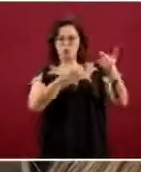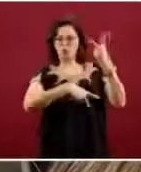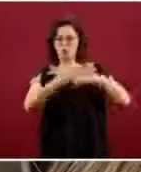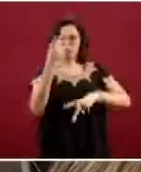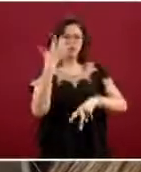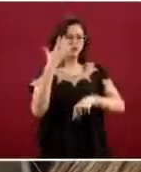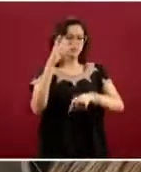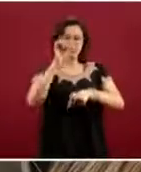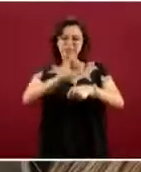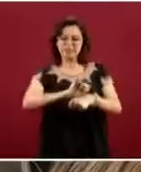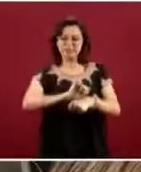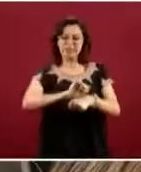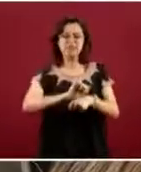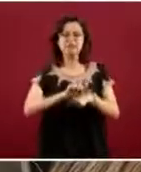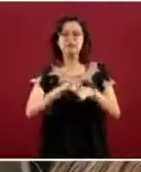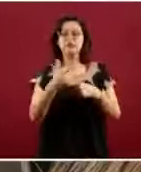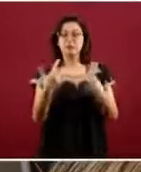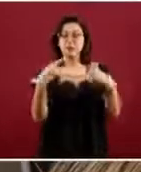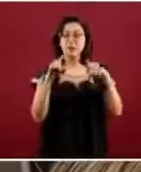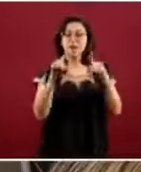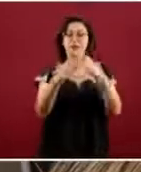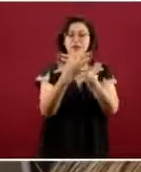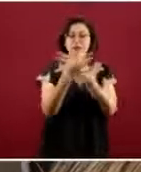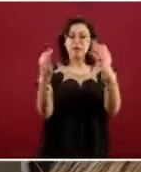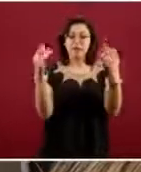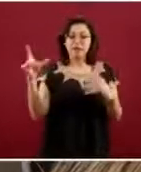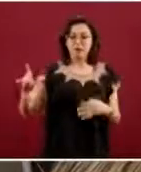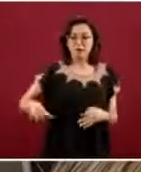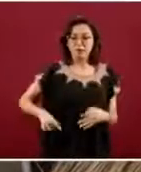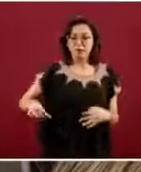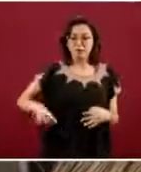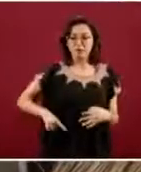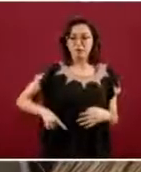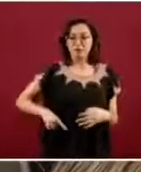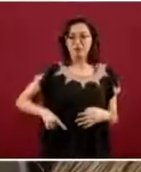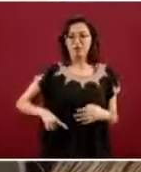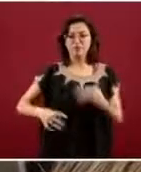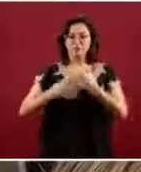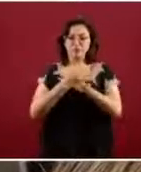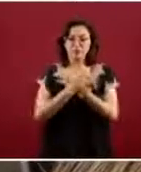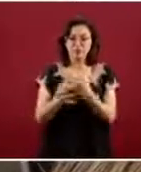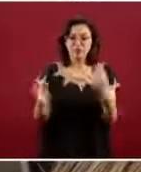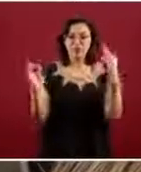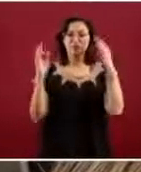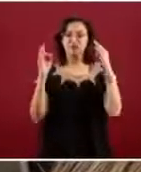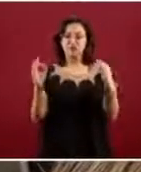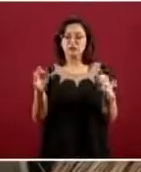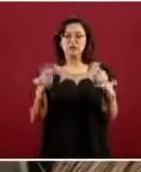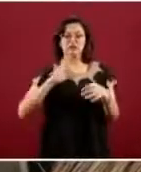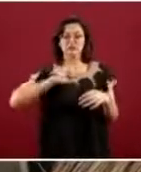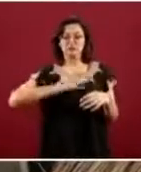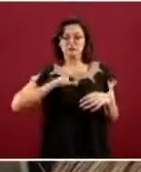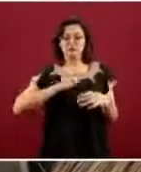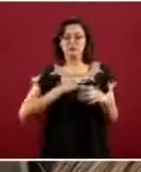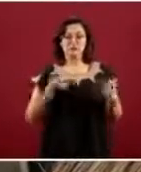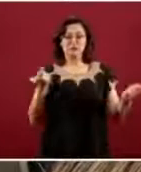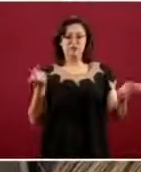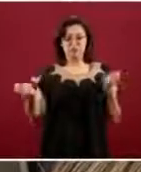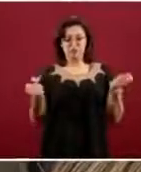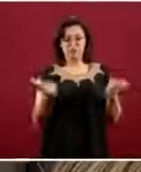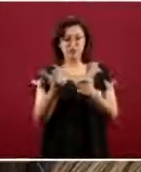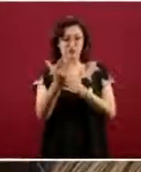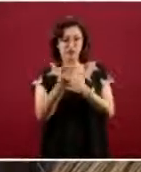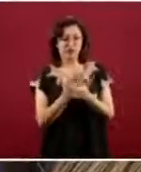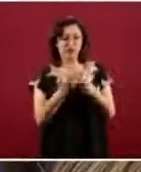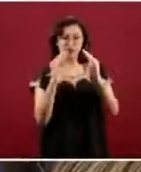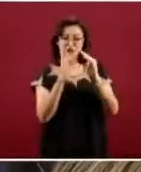Santa, lo que va en paralelo con la declaración del gobierno hecha por su conducto para reforzar la contención a partir de que los ciudadanos nos